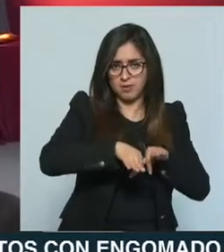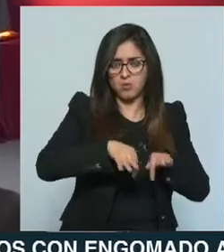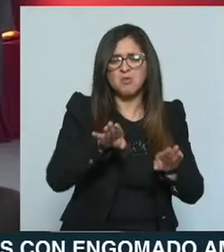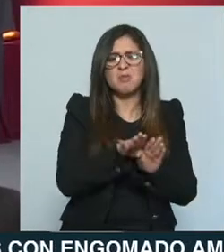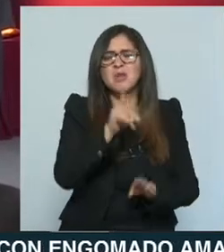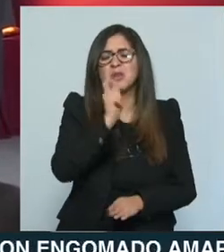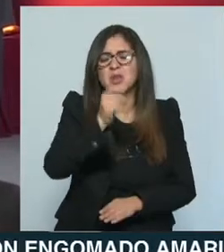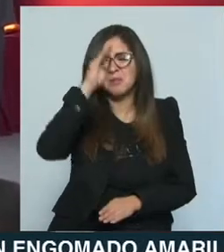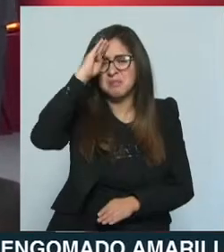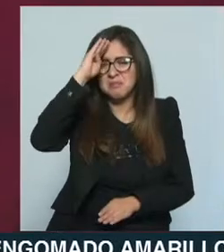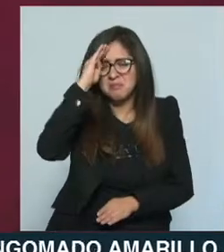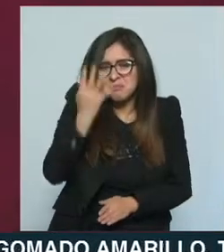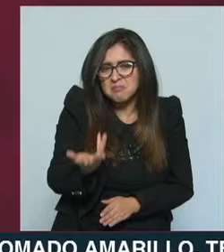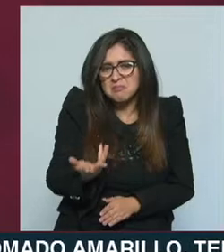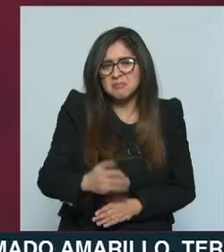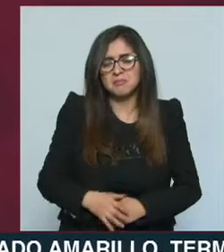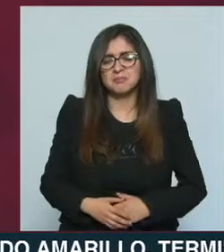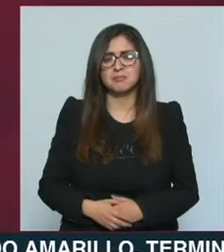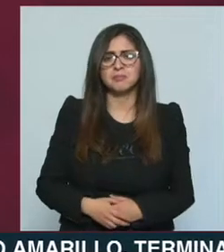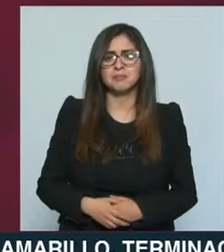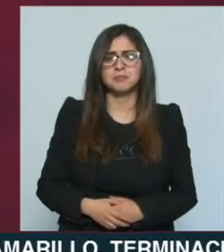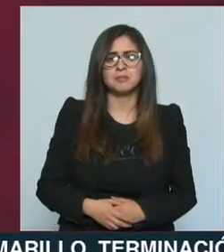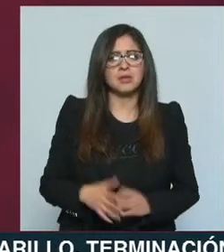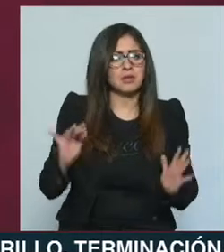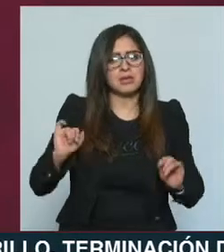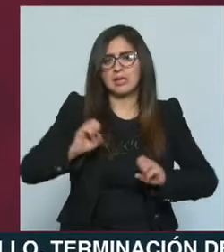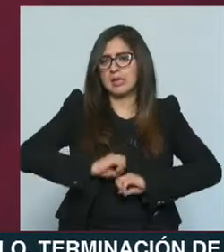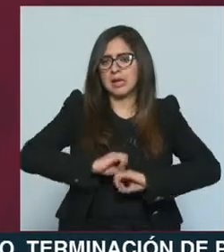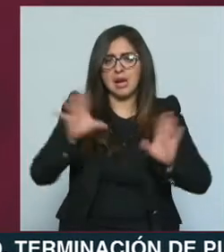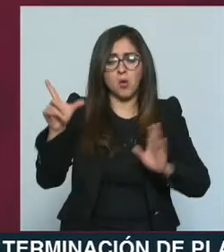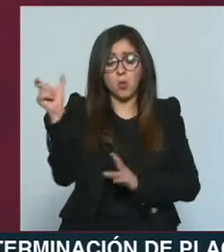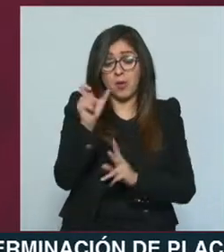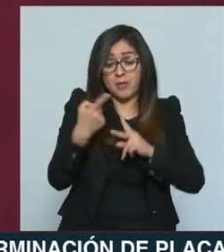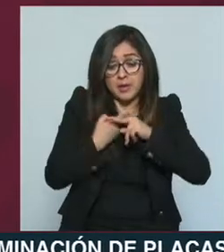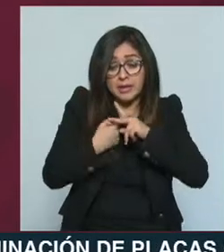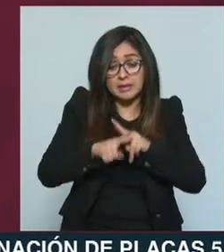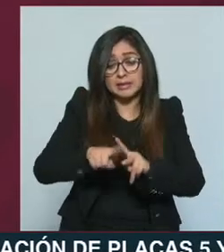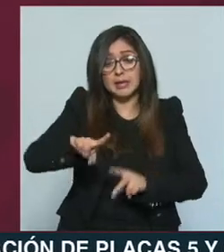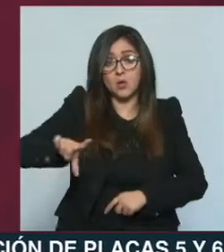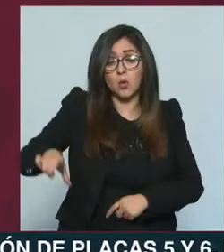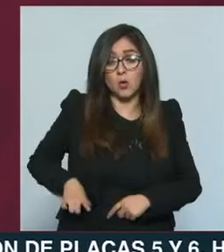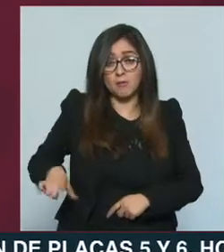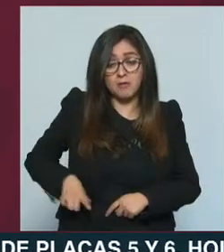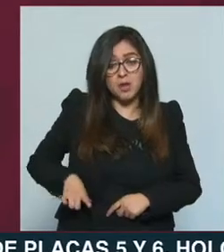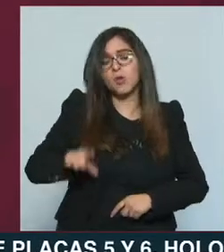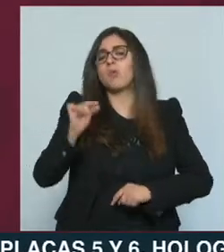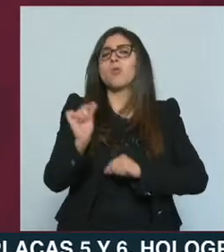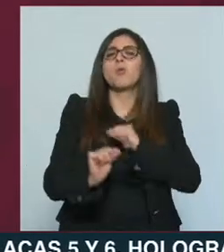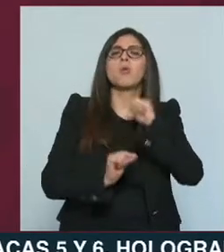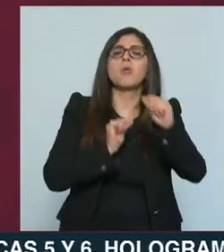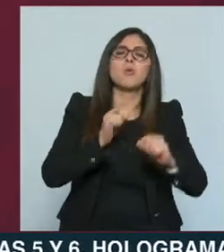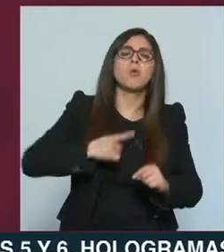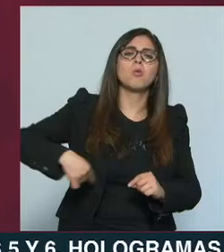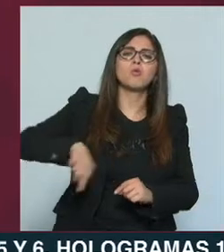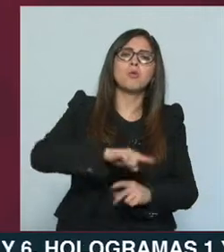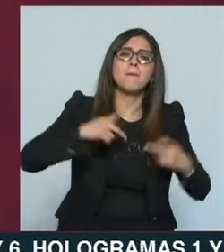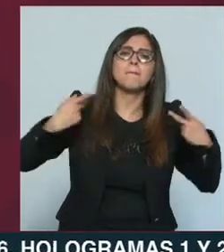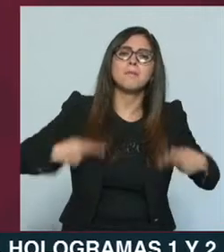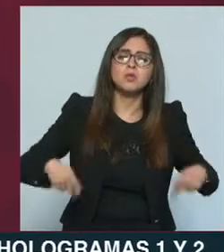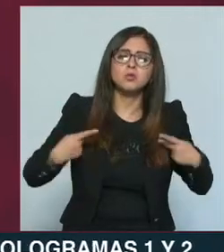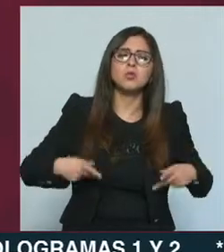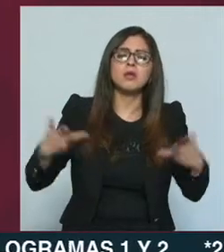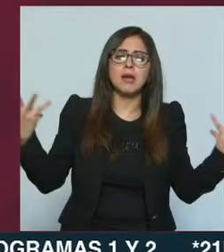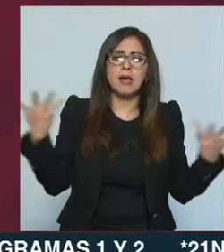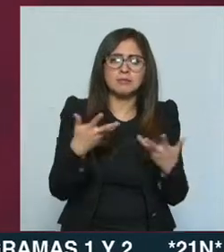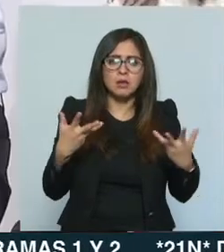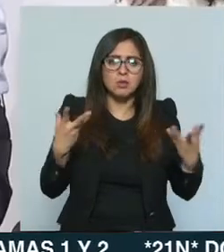que inicia, que es normal que al inicio hay un bono democrático, o dicho de otra manera, un